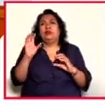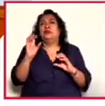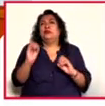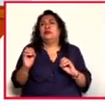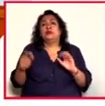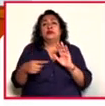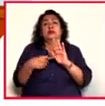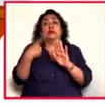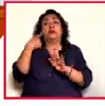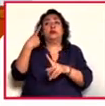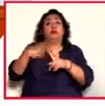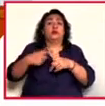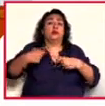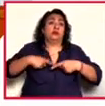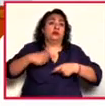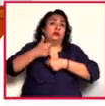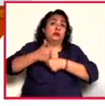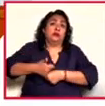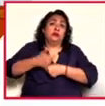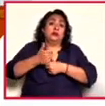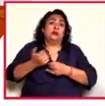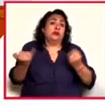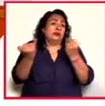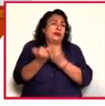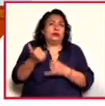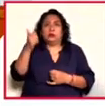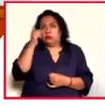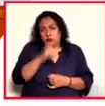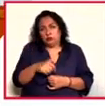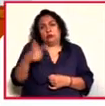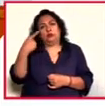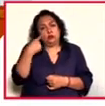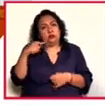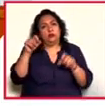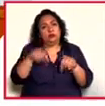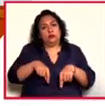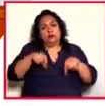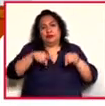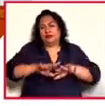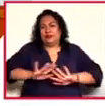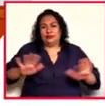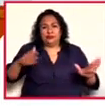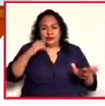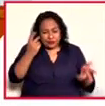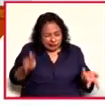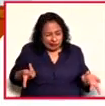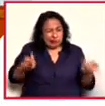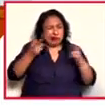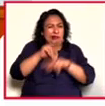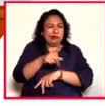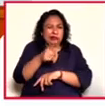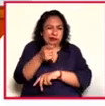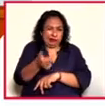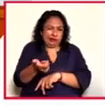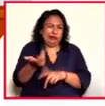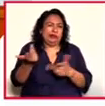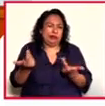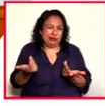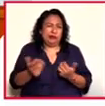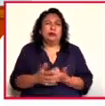víctima, que siempre es víctima. Entonces aquí tratamos tal vez de invertir un poco los roles, ¿no?